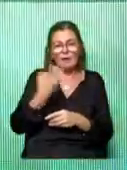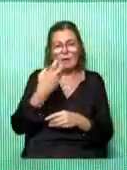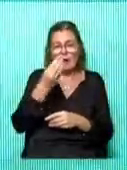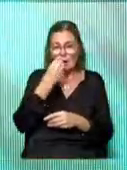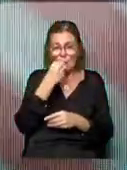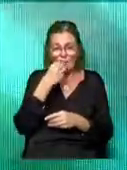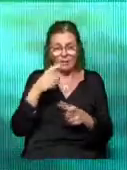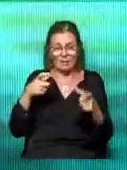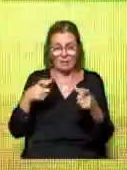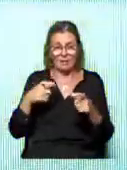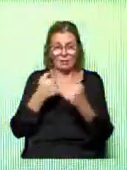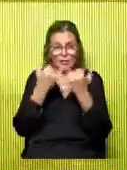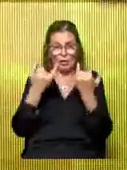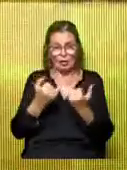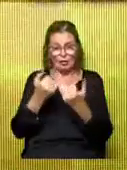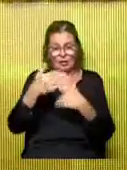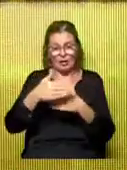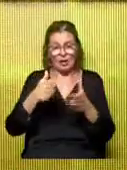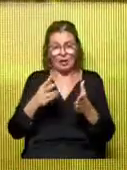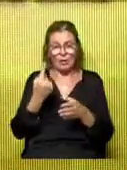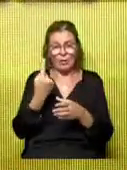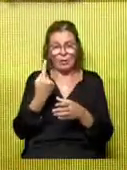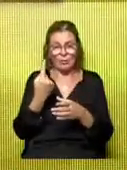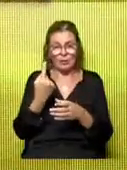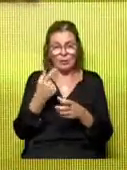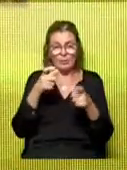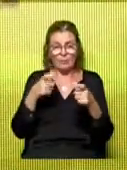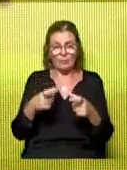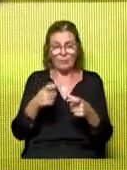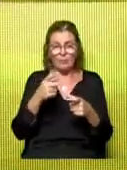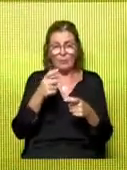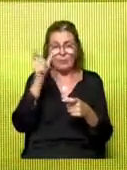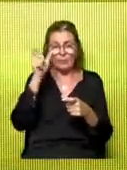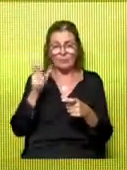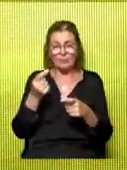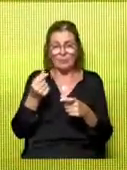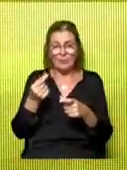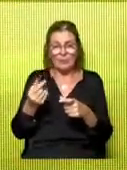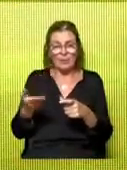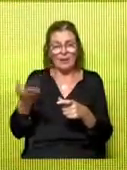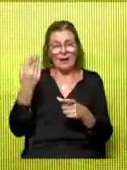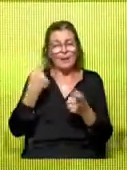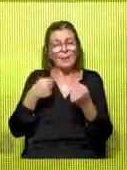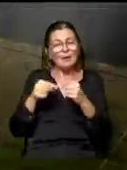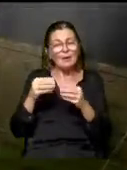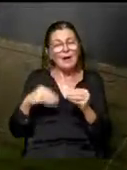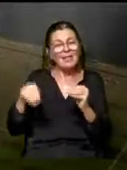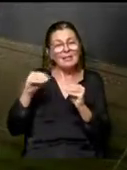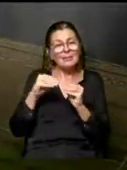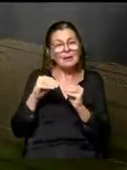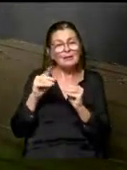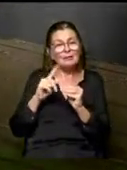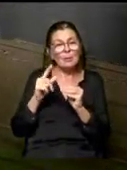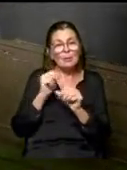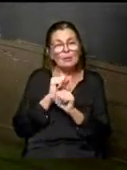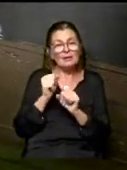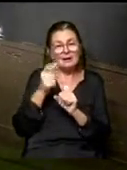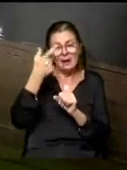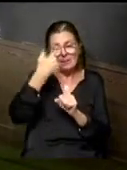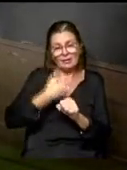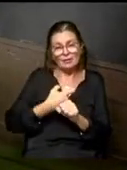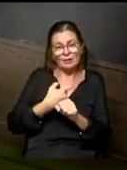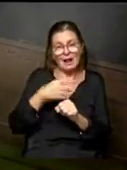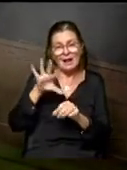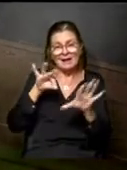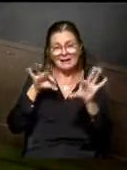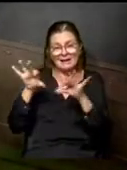vianda todos los días, una vianda por persona. Es un programa que es caro, pero que además ni siquiera permite a la persona